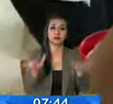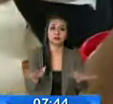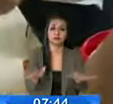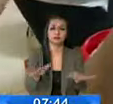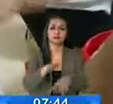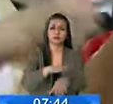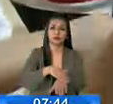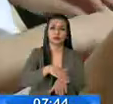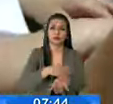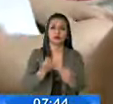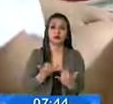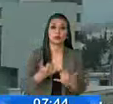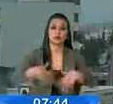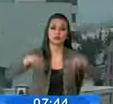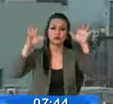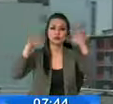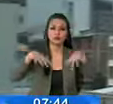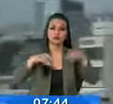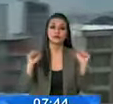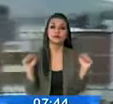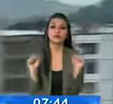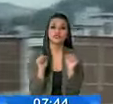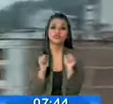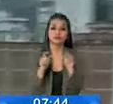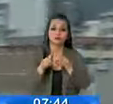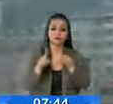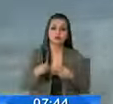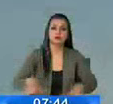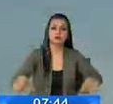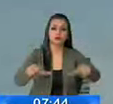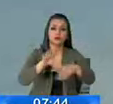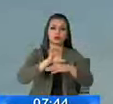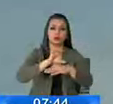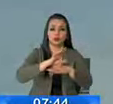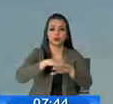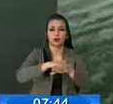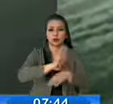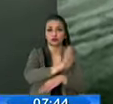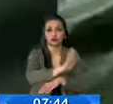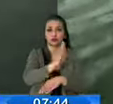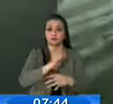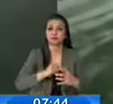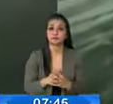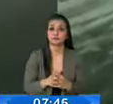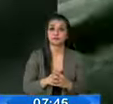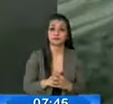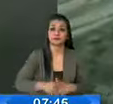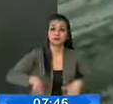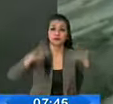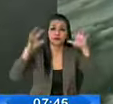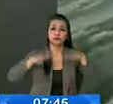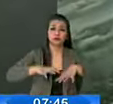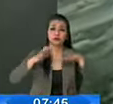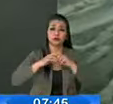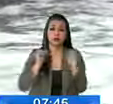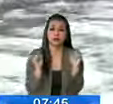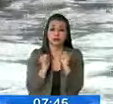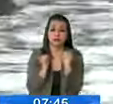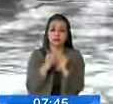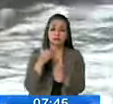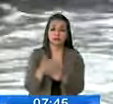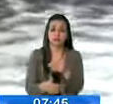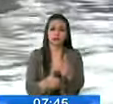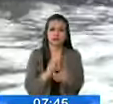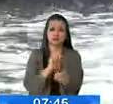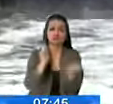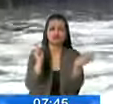atribuye a la época invernal por la que atraviesan varias zonas del país. Condiciones climáticas que para la capital cambiarán en los próximos